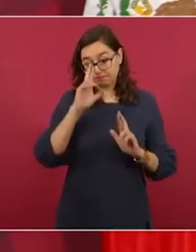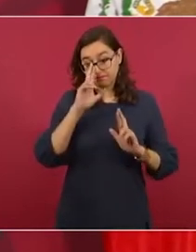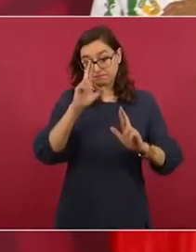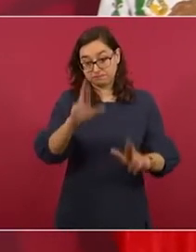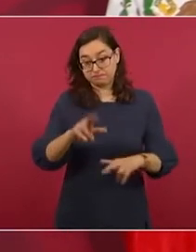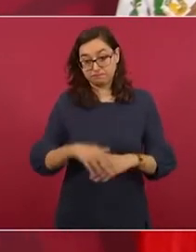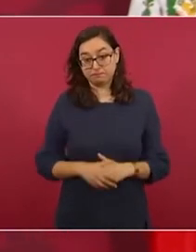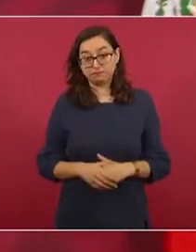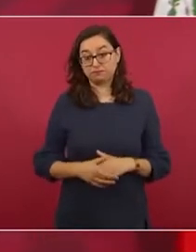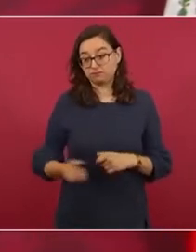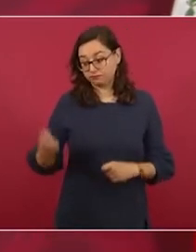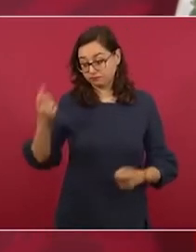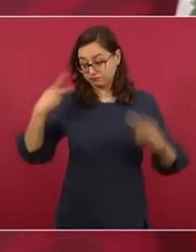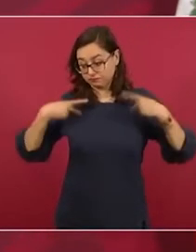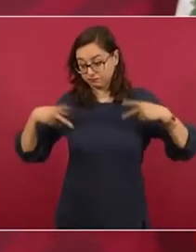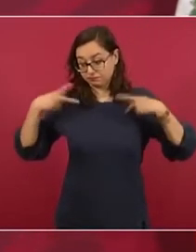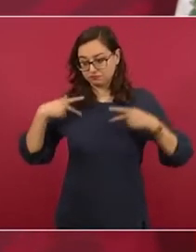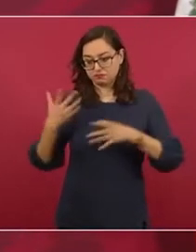perdón ni olvido.